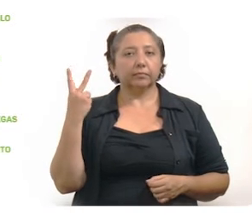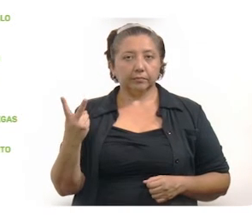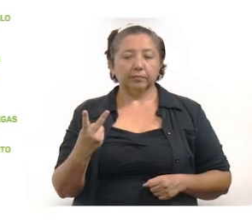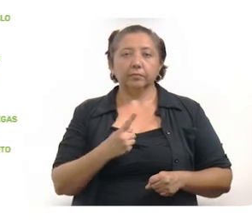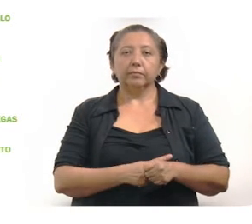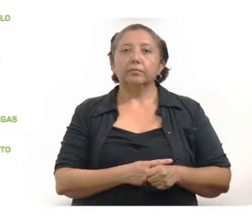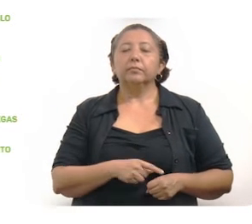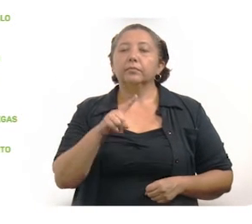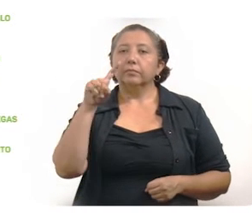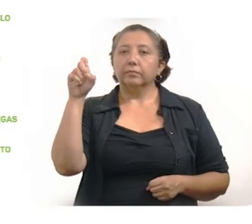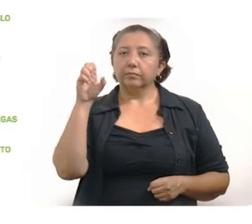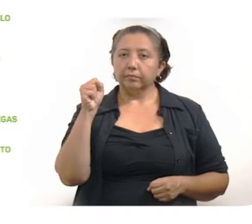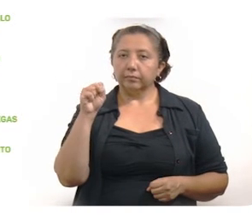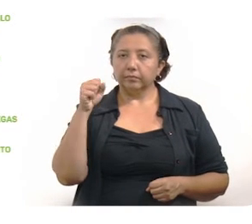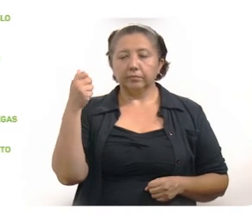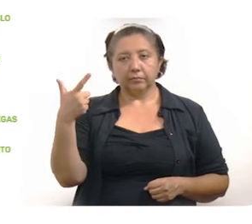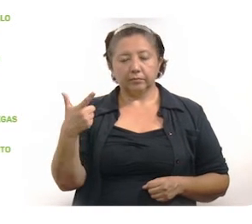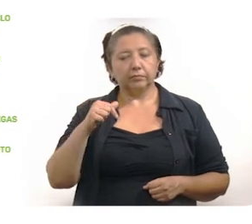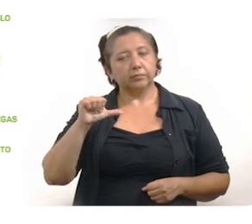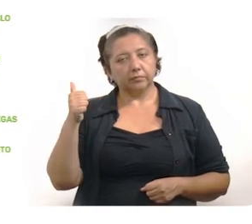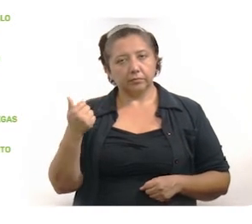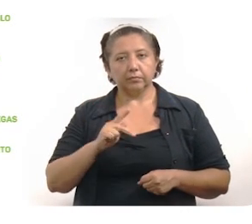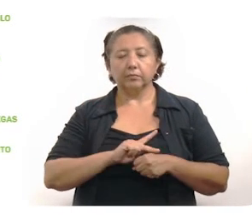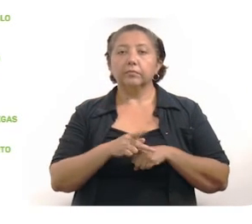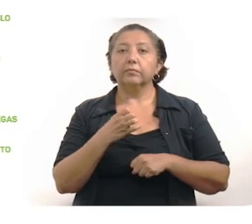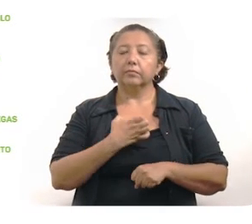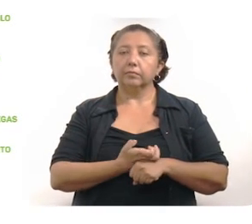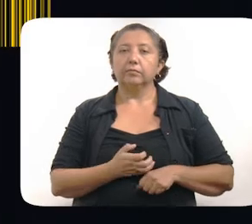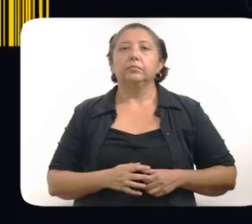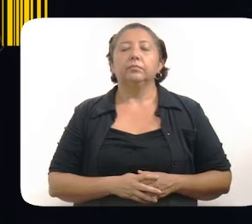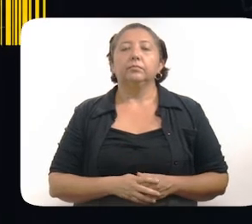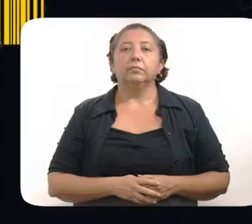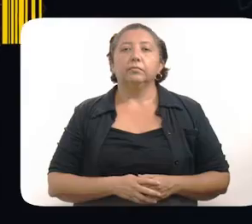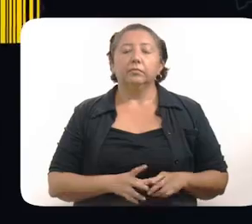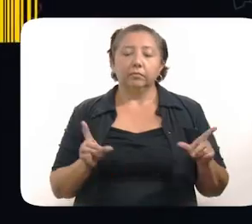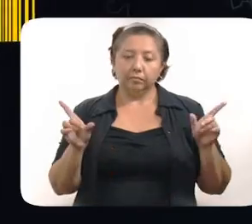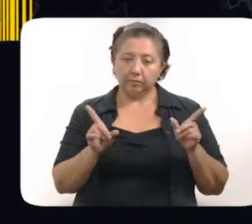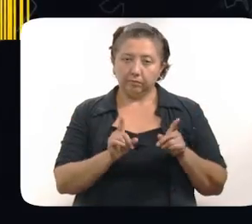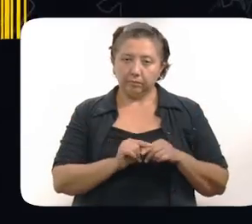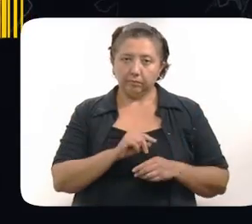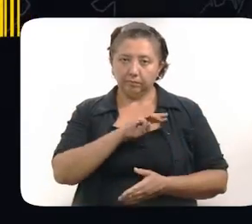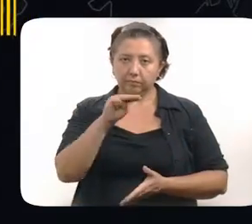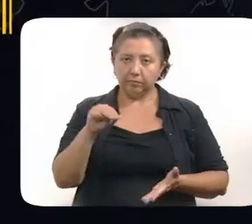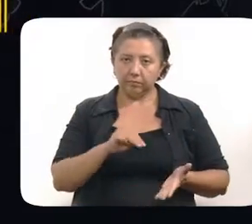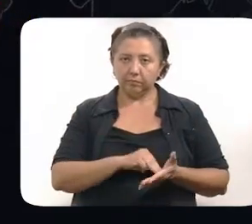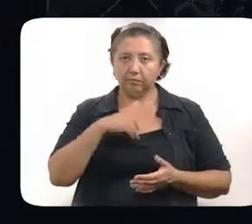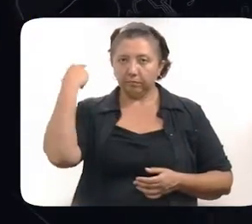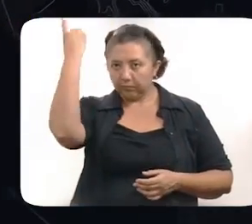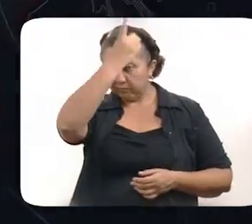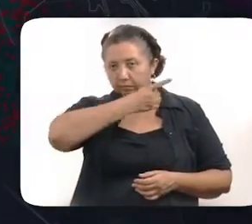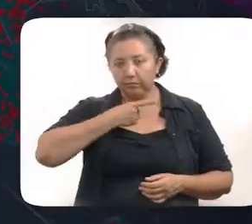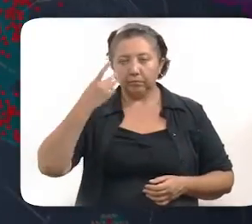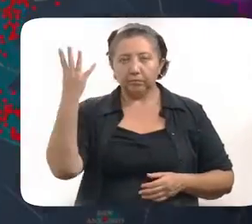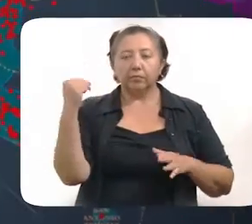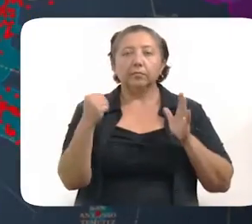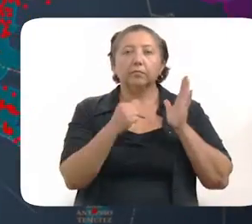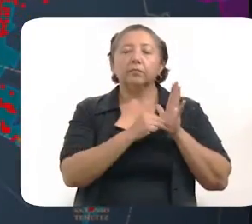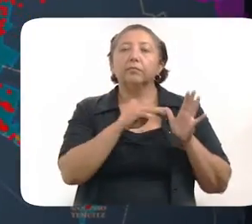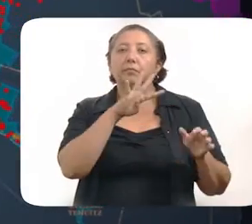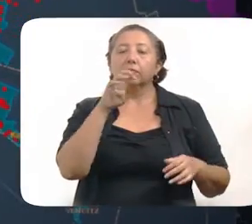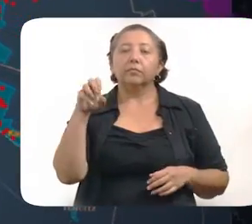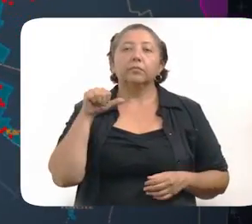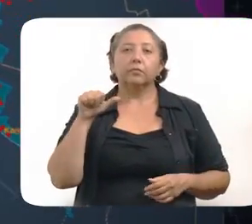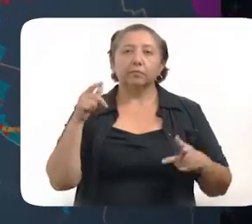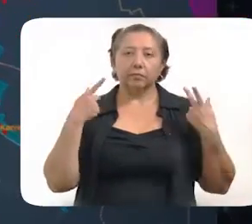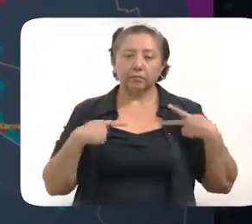positivos 167 son de otro país u otro estado específicamente en mérida se han diagnosticado 9.416